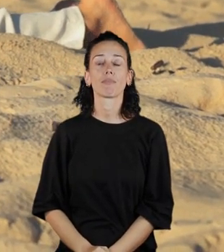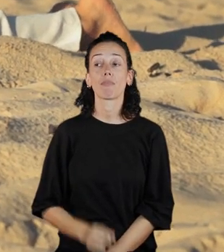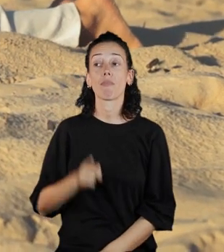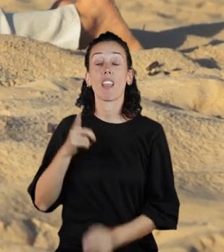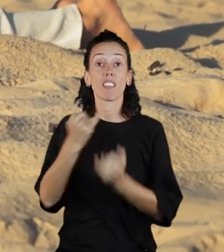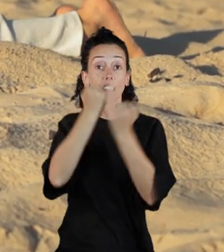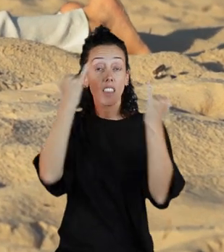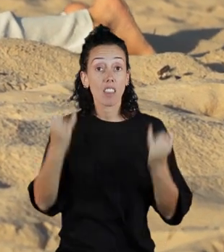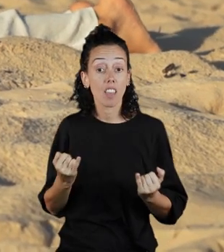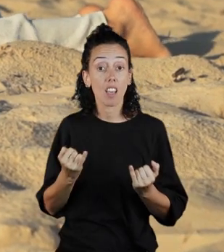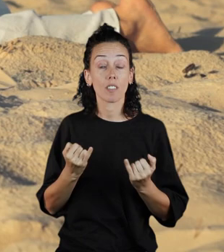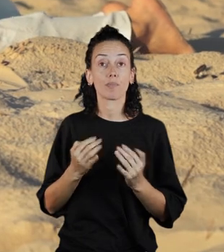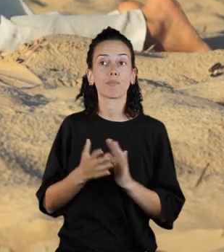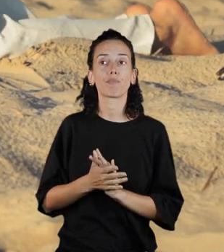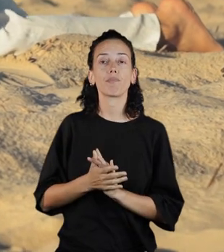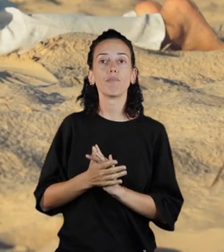Ese día